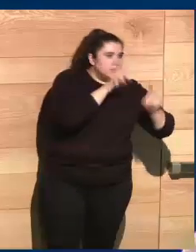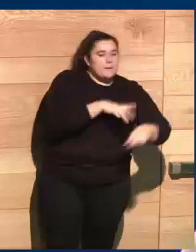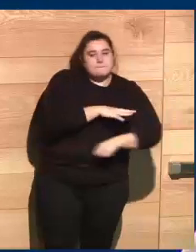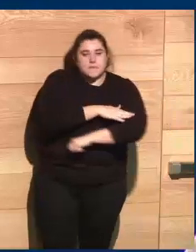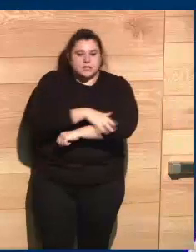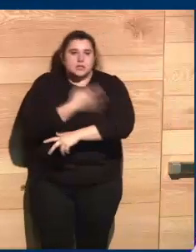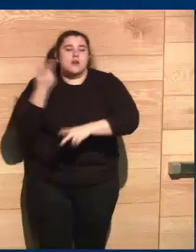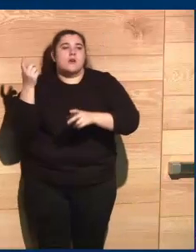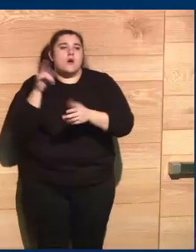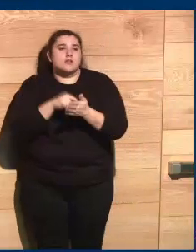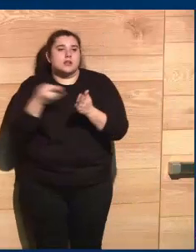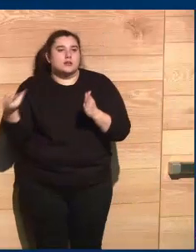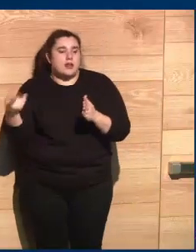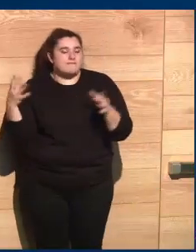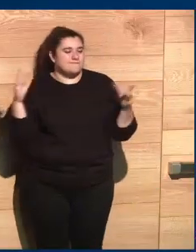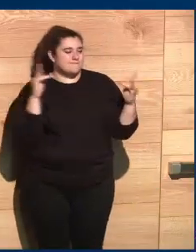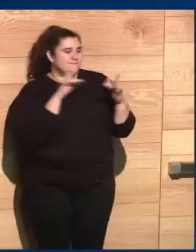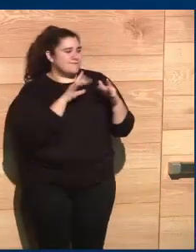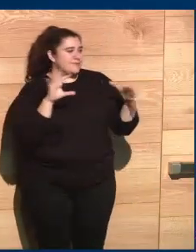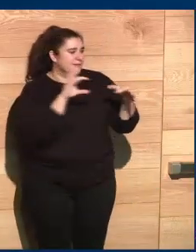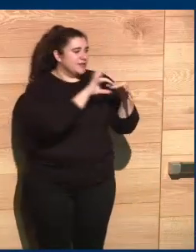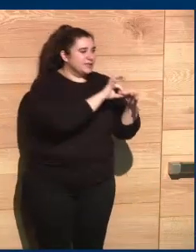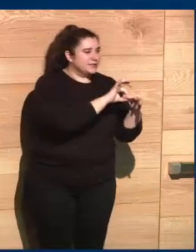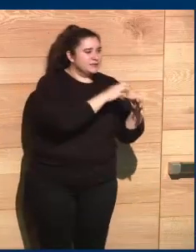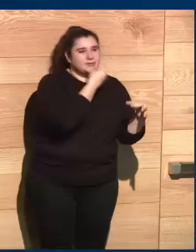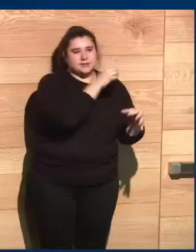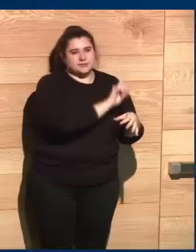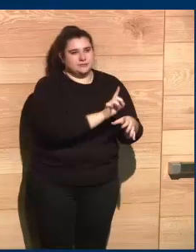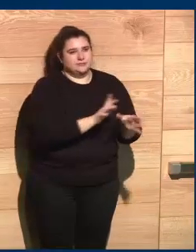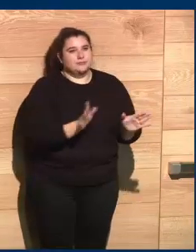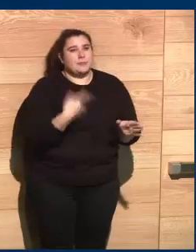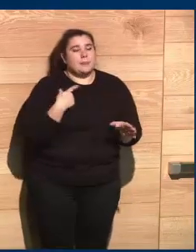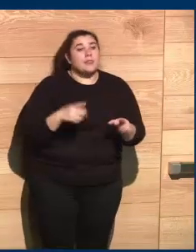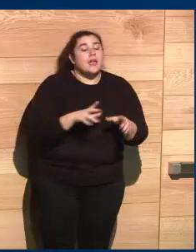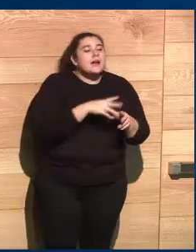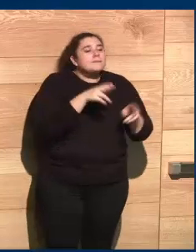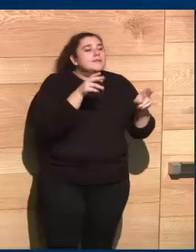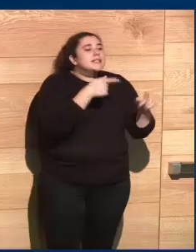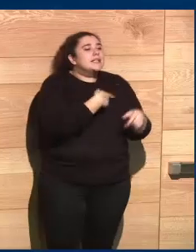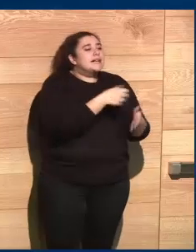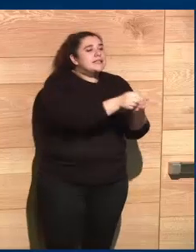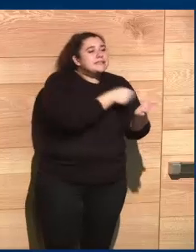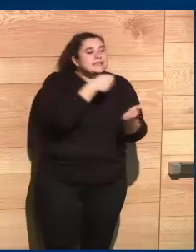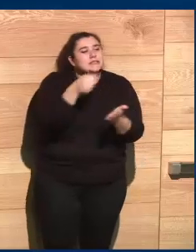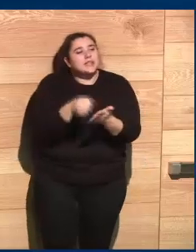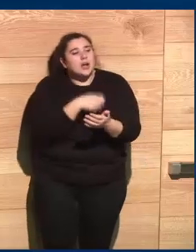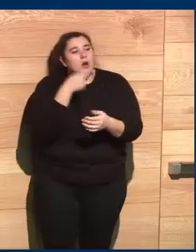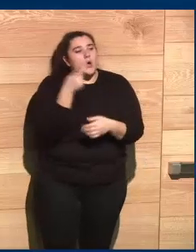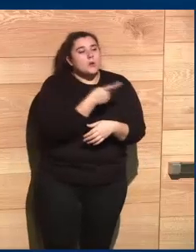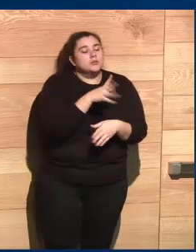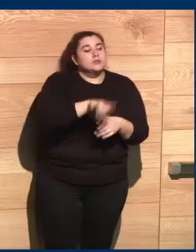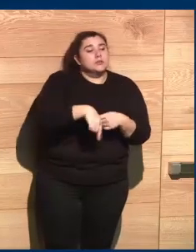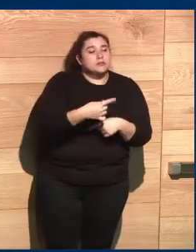Tecnología, y no se llevaban nada bien. Entonces China decidió que lo iban a eliminar y que iban a crear un órgano nuevo exclusivamente dedicado a los videojuegos